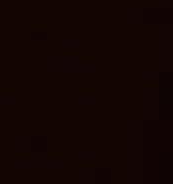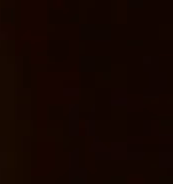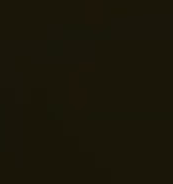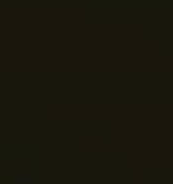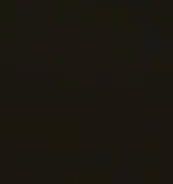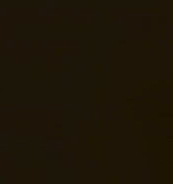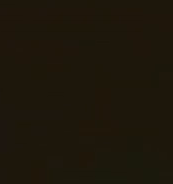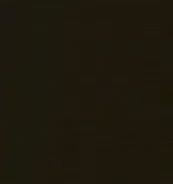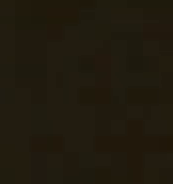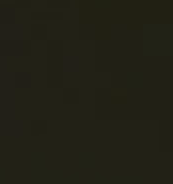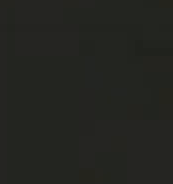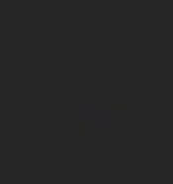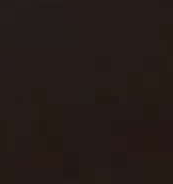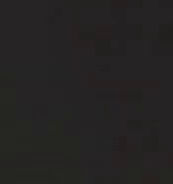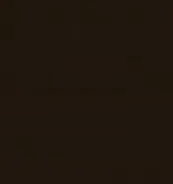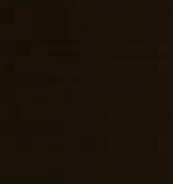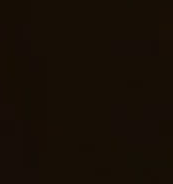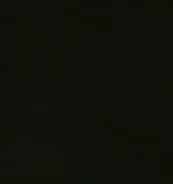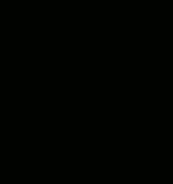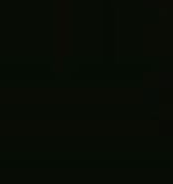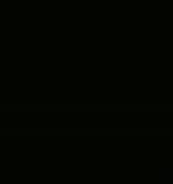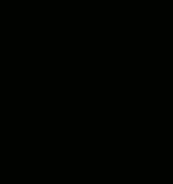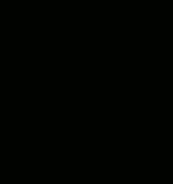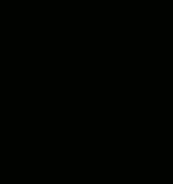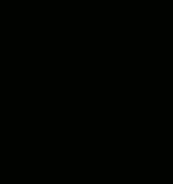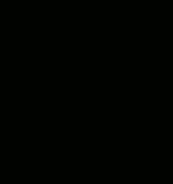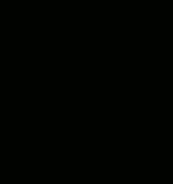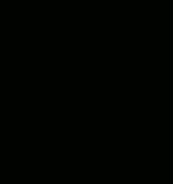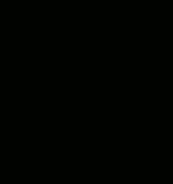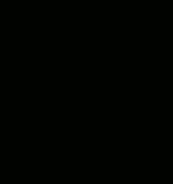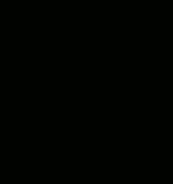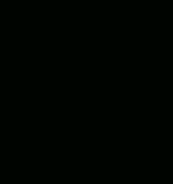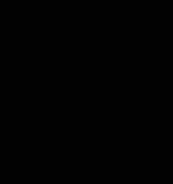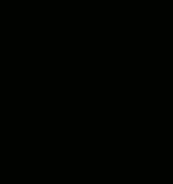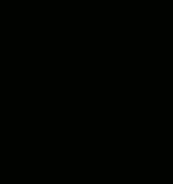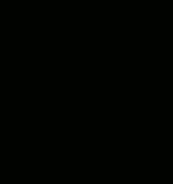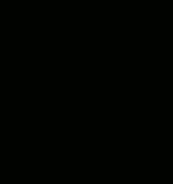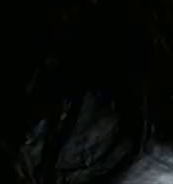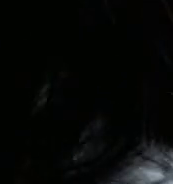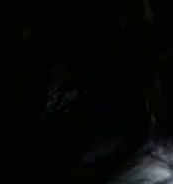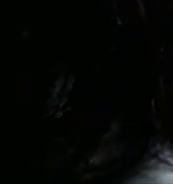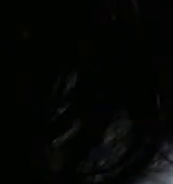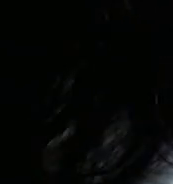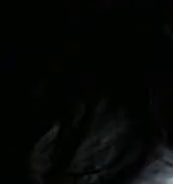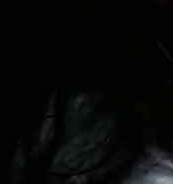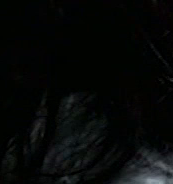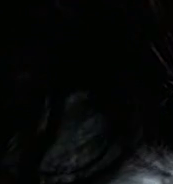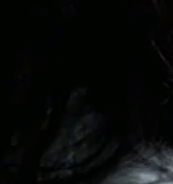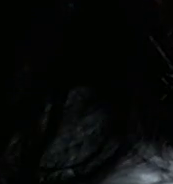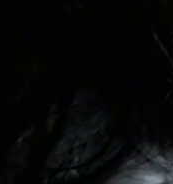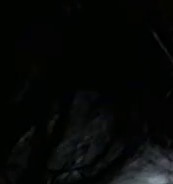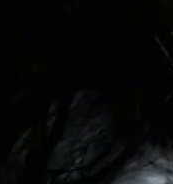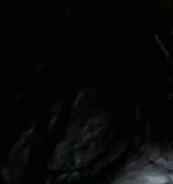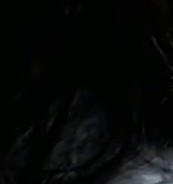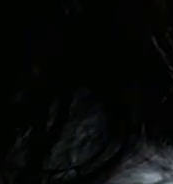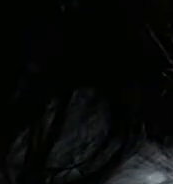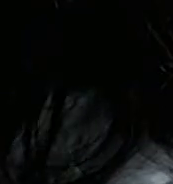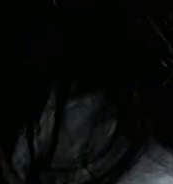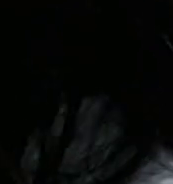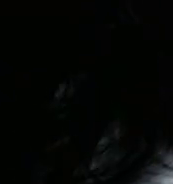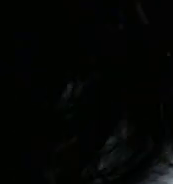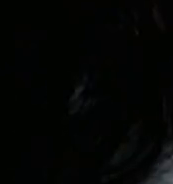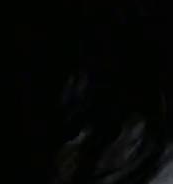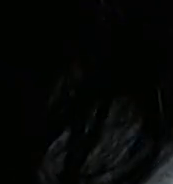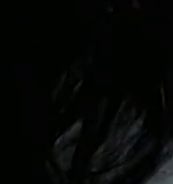Historias de mujeres que aún hoy luchan para vencer grandes adversidades. Las personas venían a pedir a las mujeres